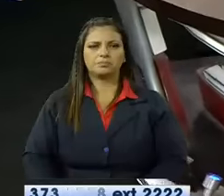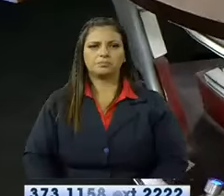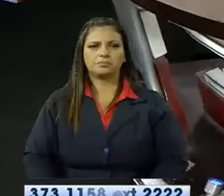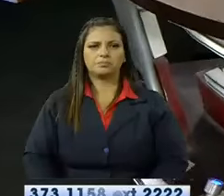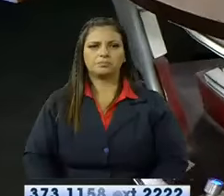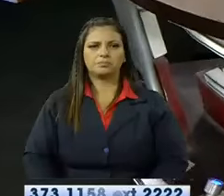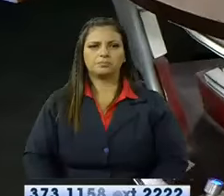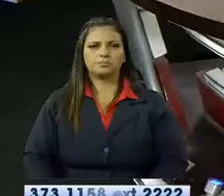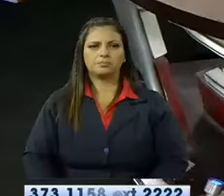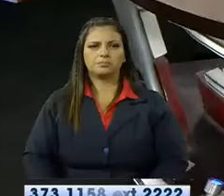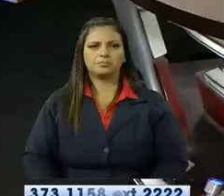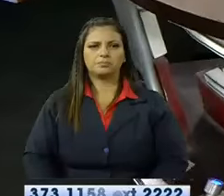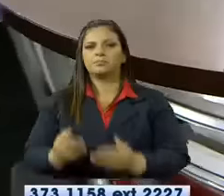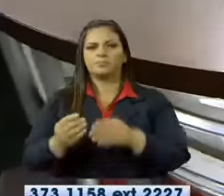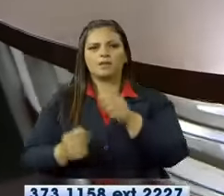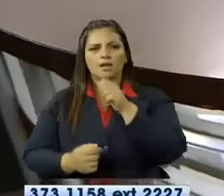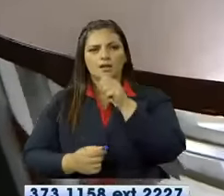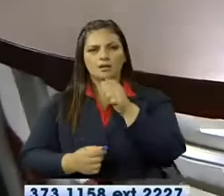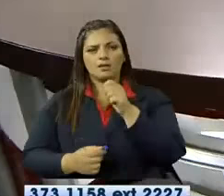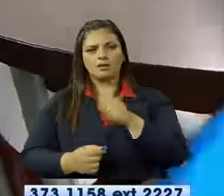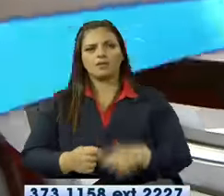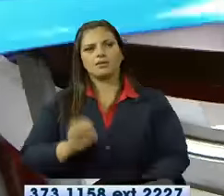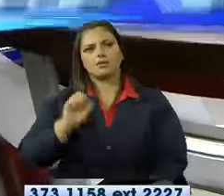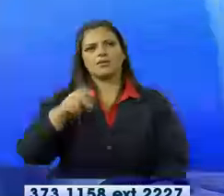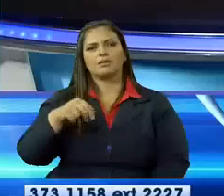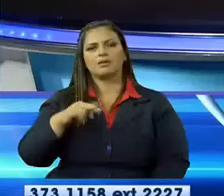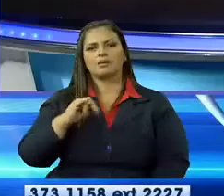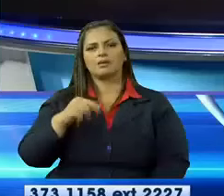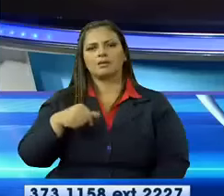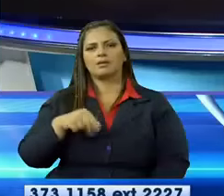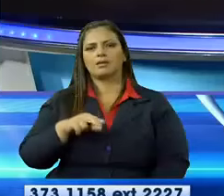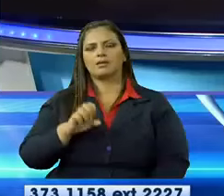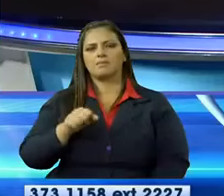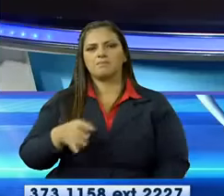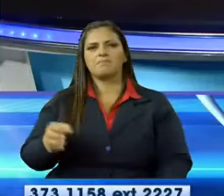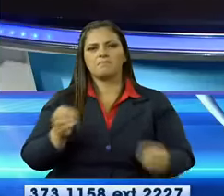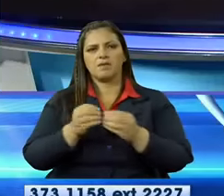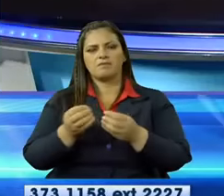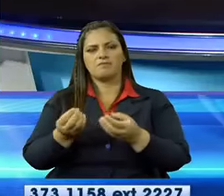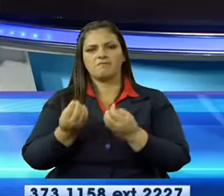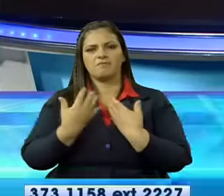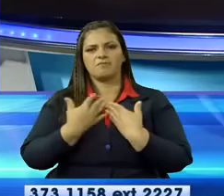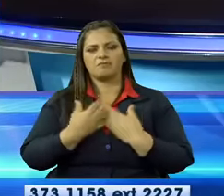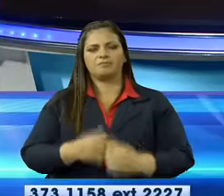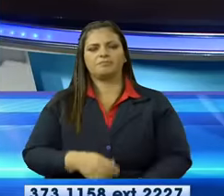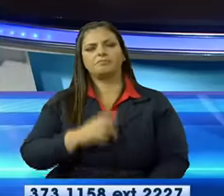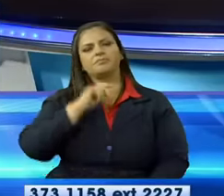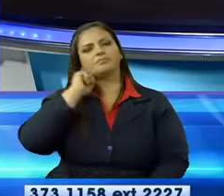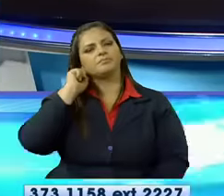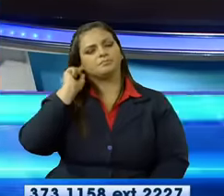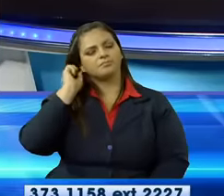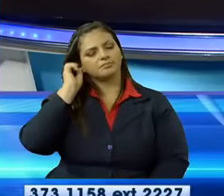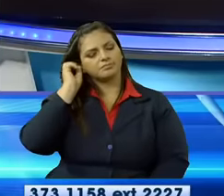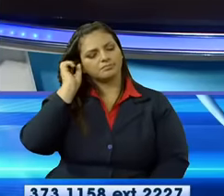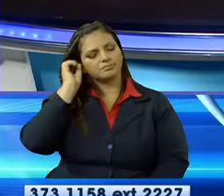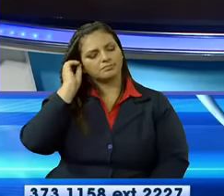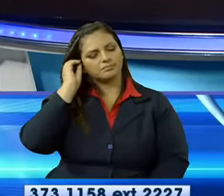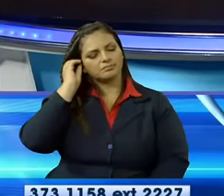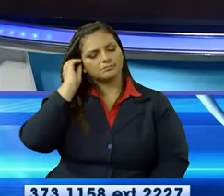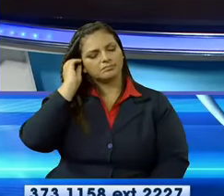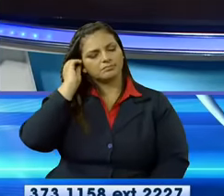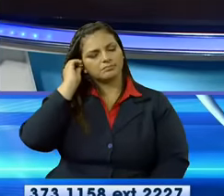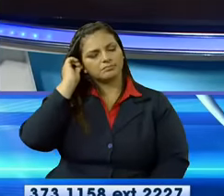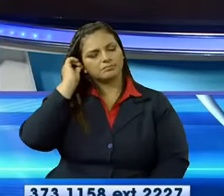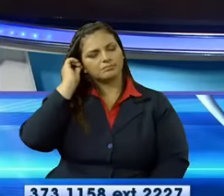vamos a salir de estudio. ¿Verdad? Nuevamente con Enrique Muñoz, listo para más información. Adelante, Enrique. Enrique, nuevamente contigo. Hola, ¿qué tal? Muy buenos días.